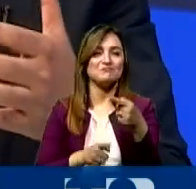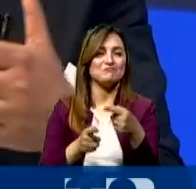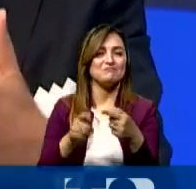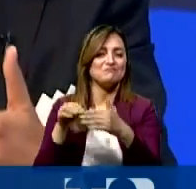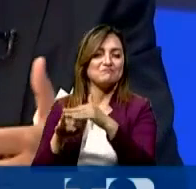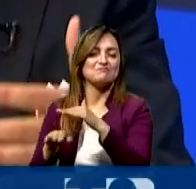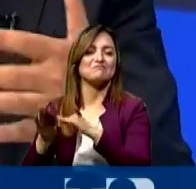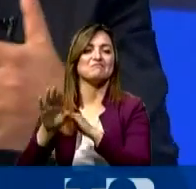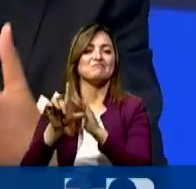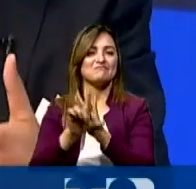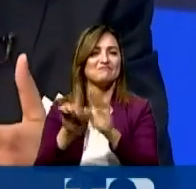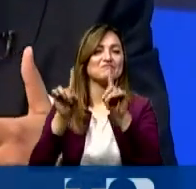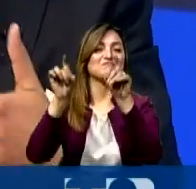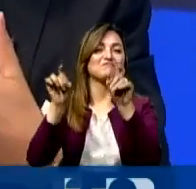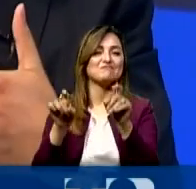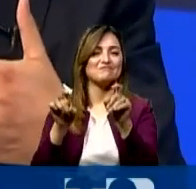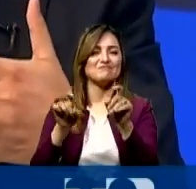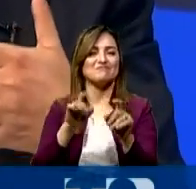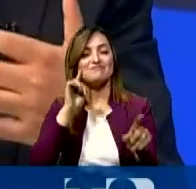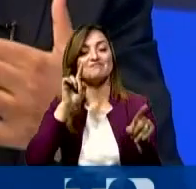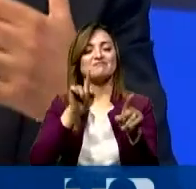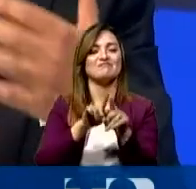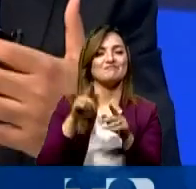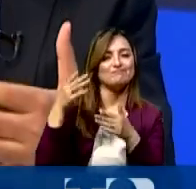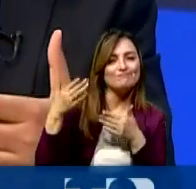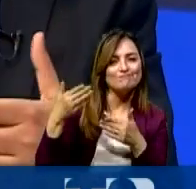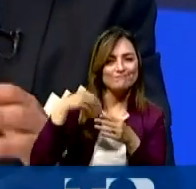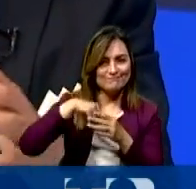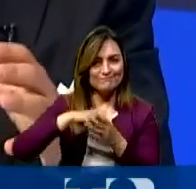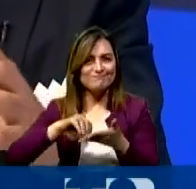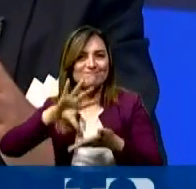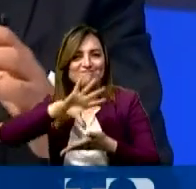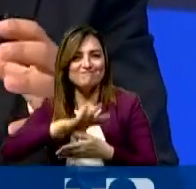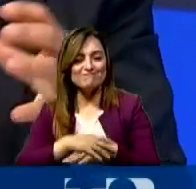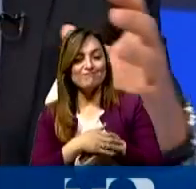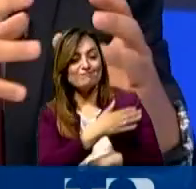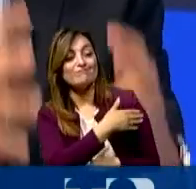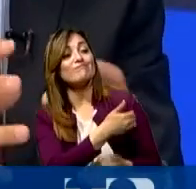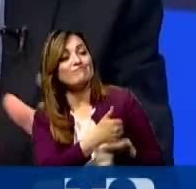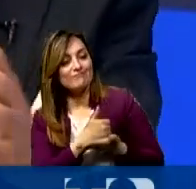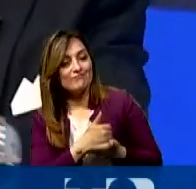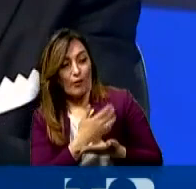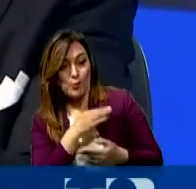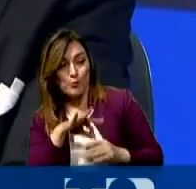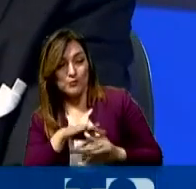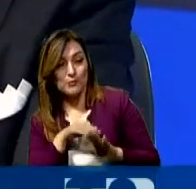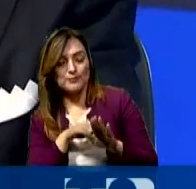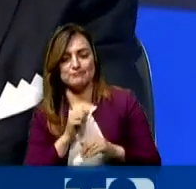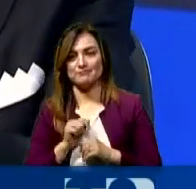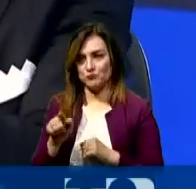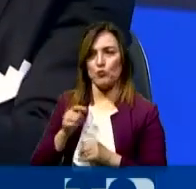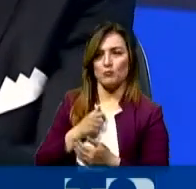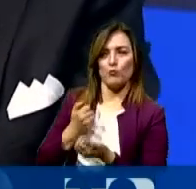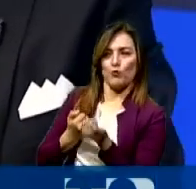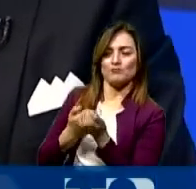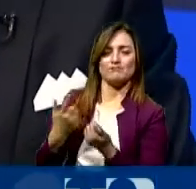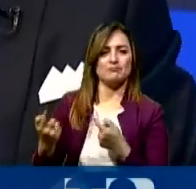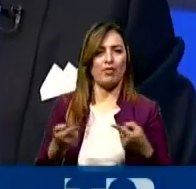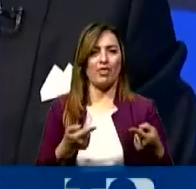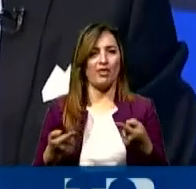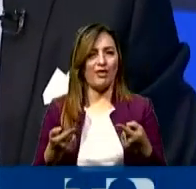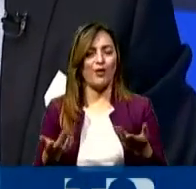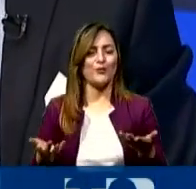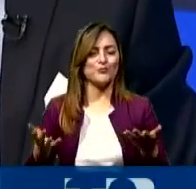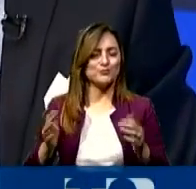los canjes los acuerdos políticos al interior de la asamblea es desconectados de lo que le interesa el ecuador es lo que provoca